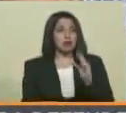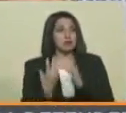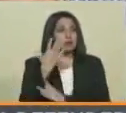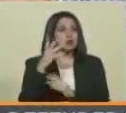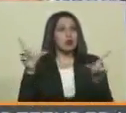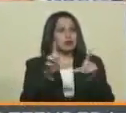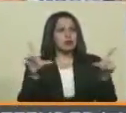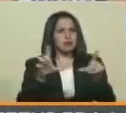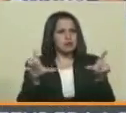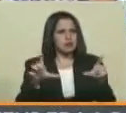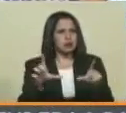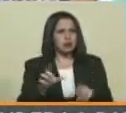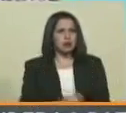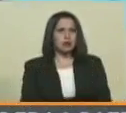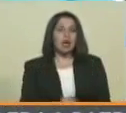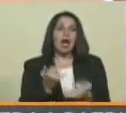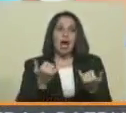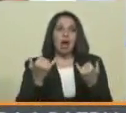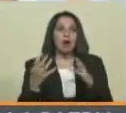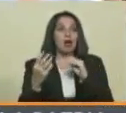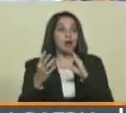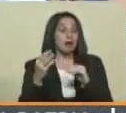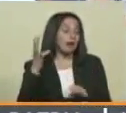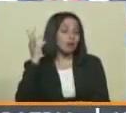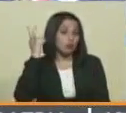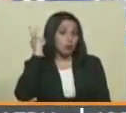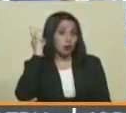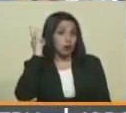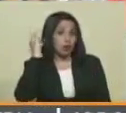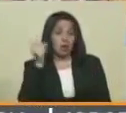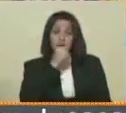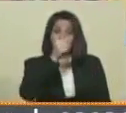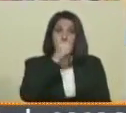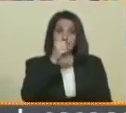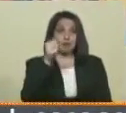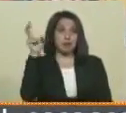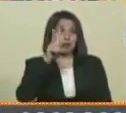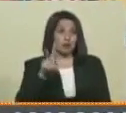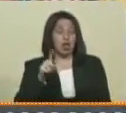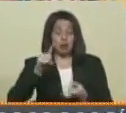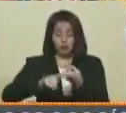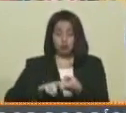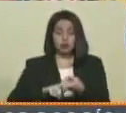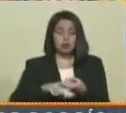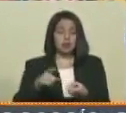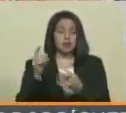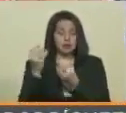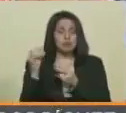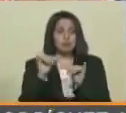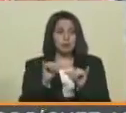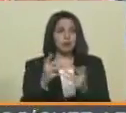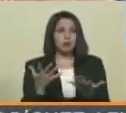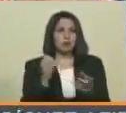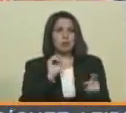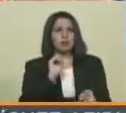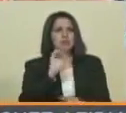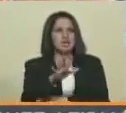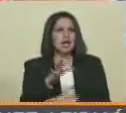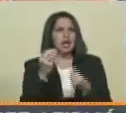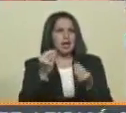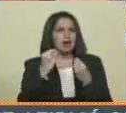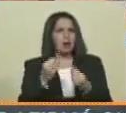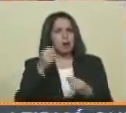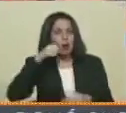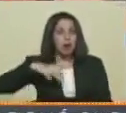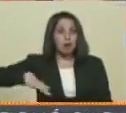Venezolana Social. Ahora vamos a conversar con Marlene Andrade, animadora venezolana y esposa del señor Winston. Marlene, ¿qué mensaje le envías a la población